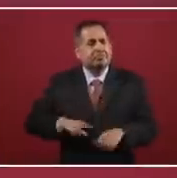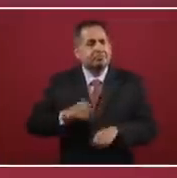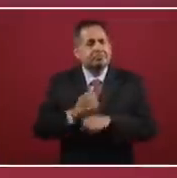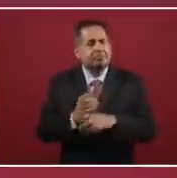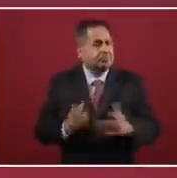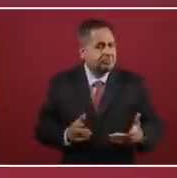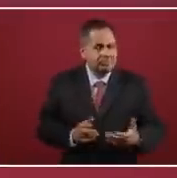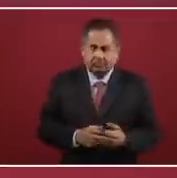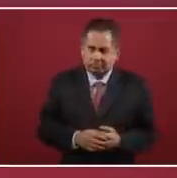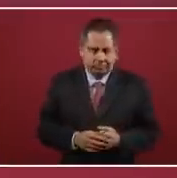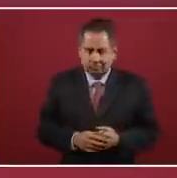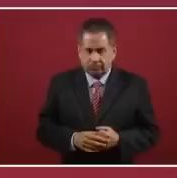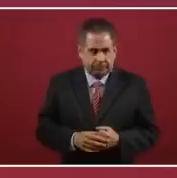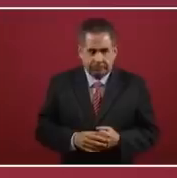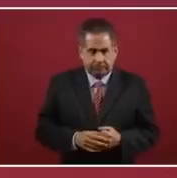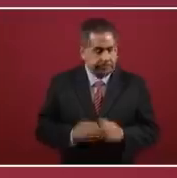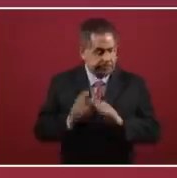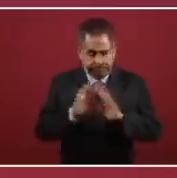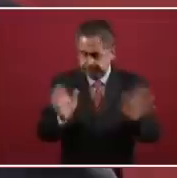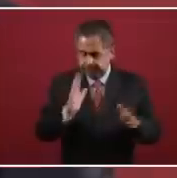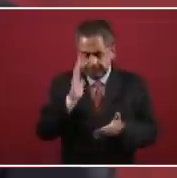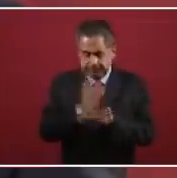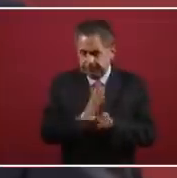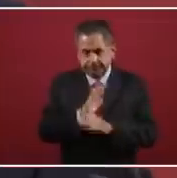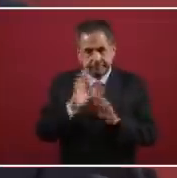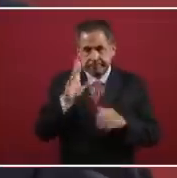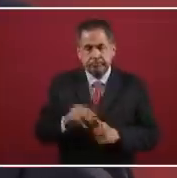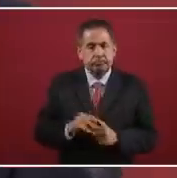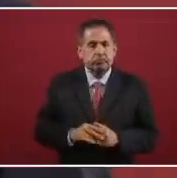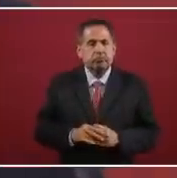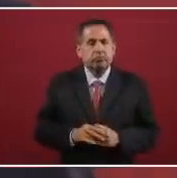Entonces, ahora se está creando